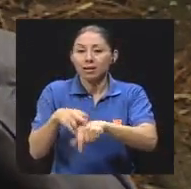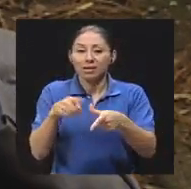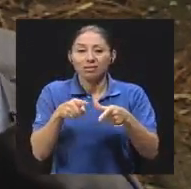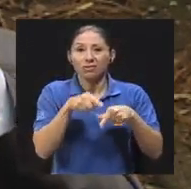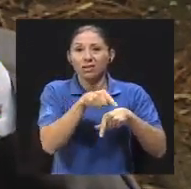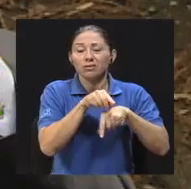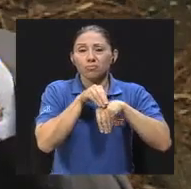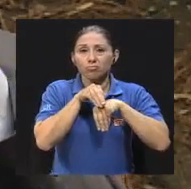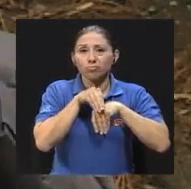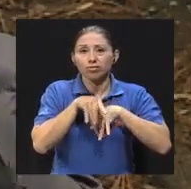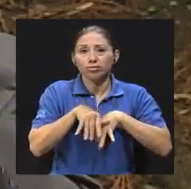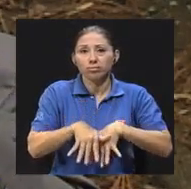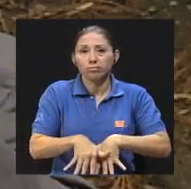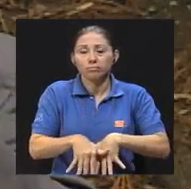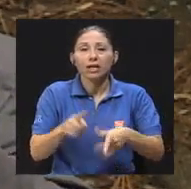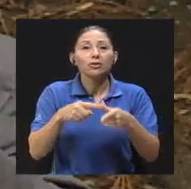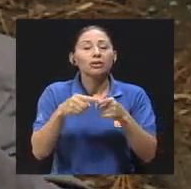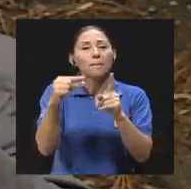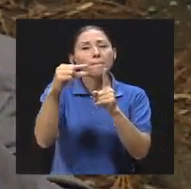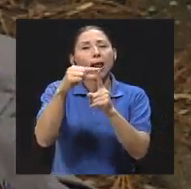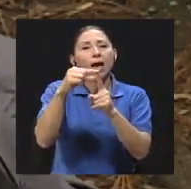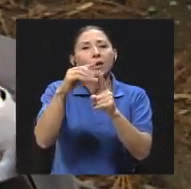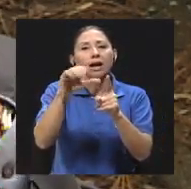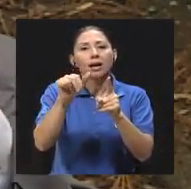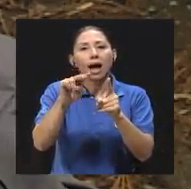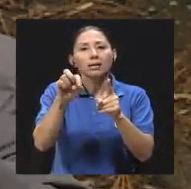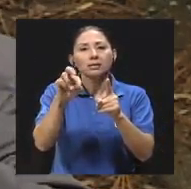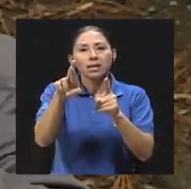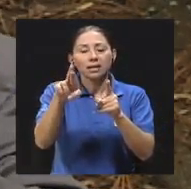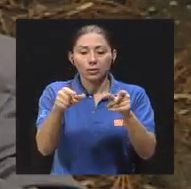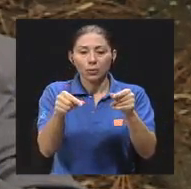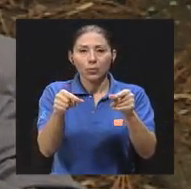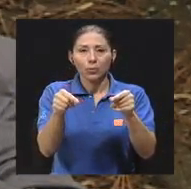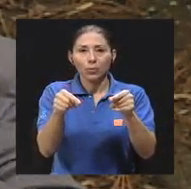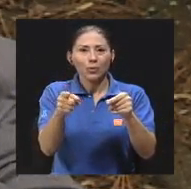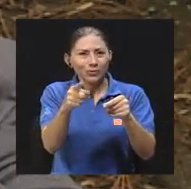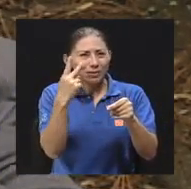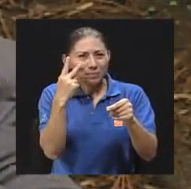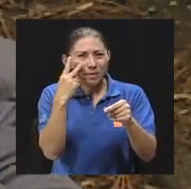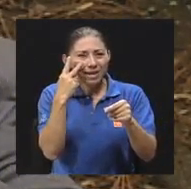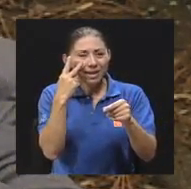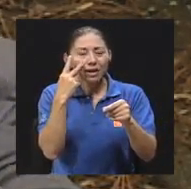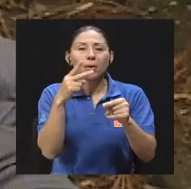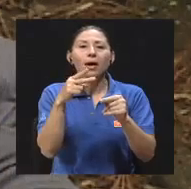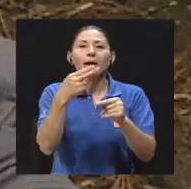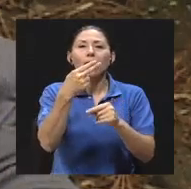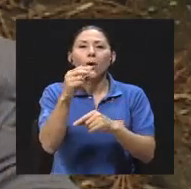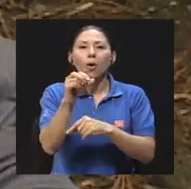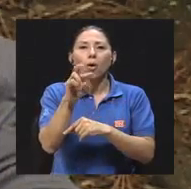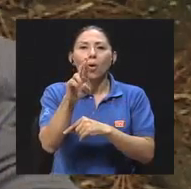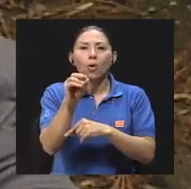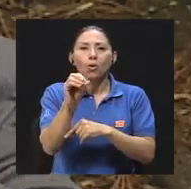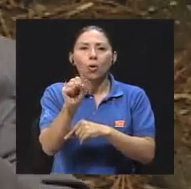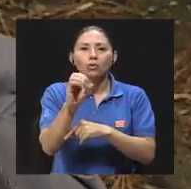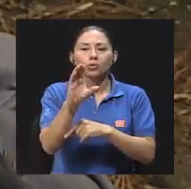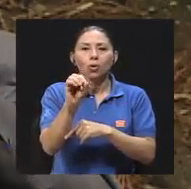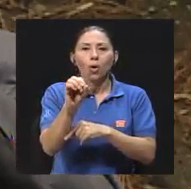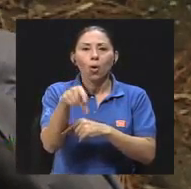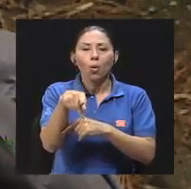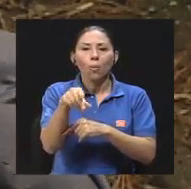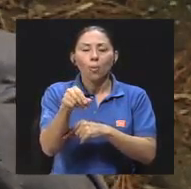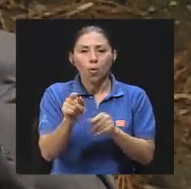invadiendo. Entonces, el cáncer, la palabra cáncer viene de incluso este signo del zodiaco, cáncer, que es. Se ve una cosa